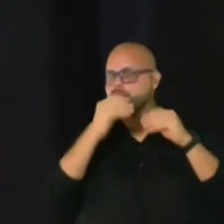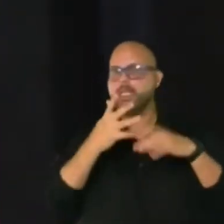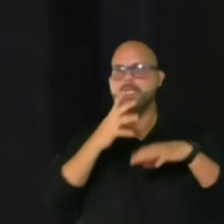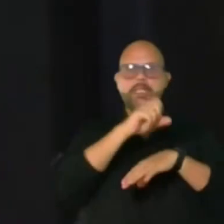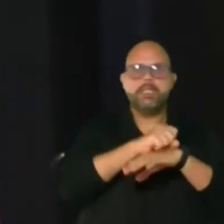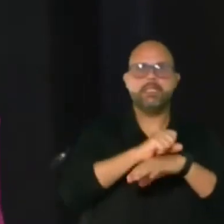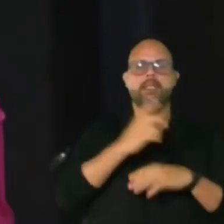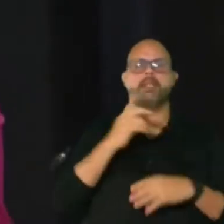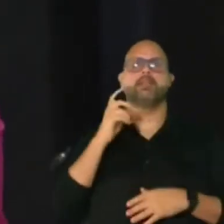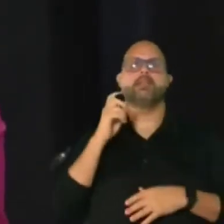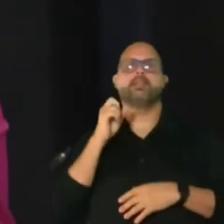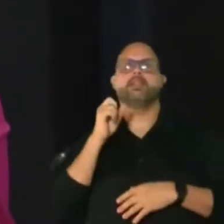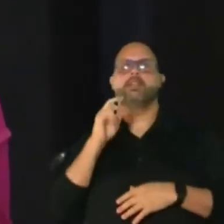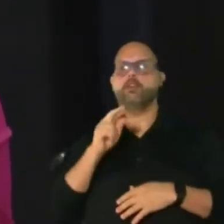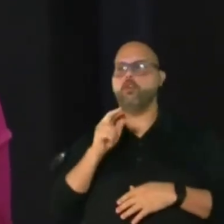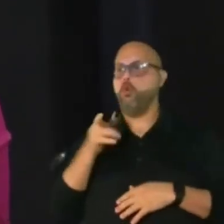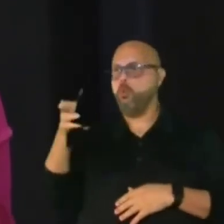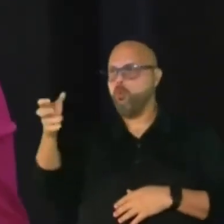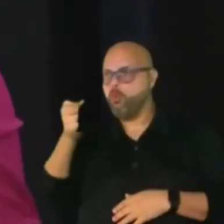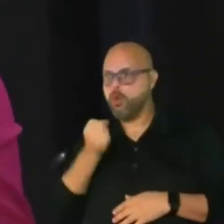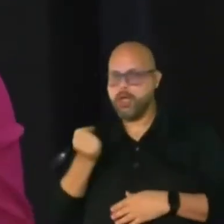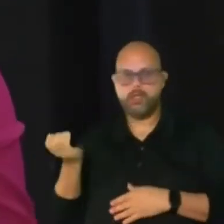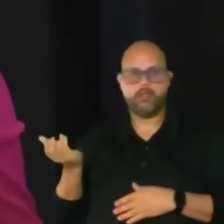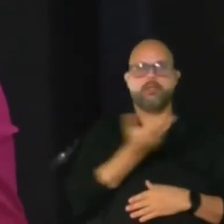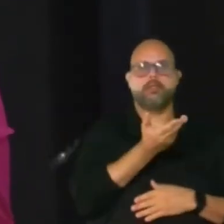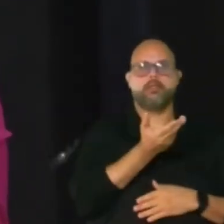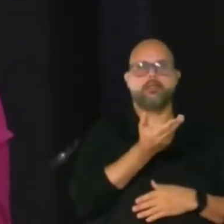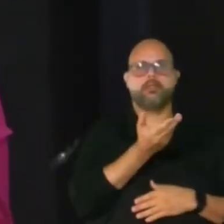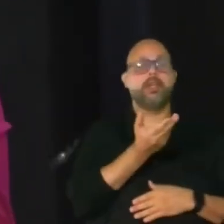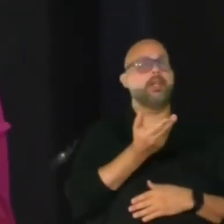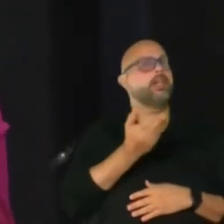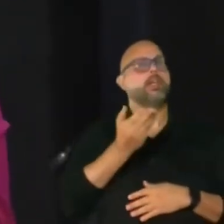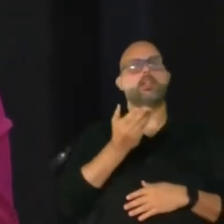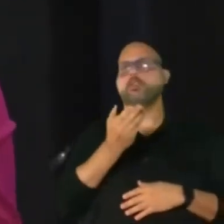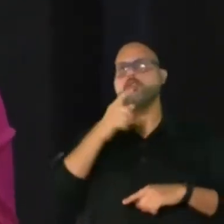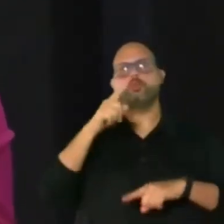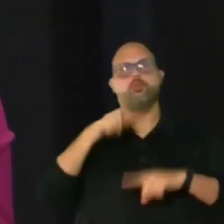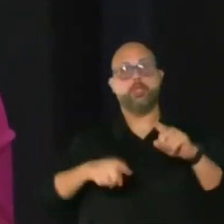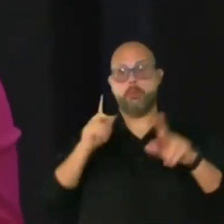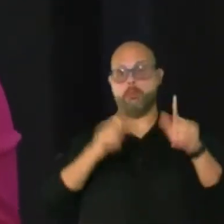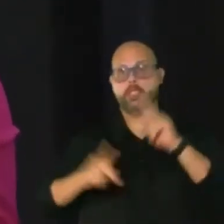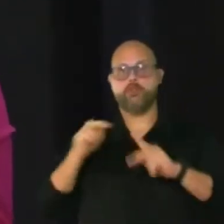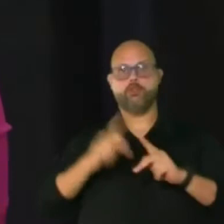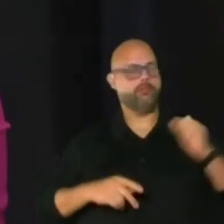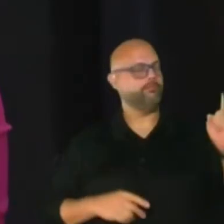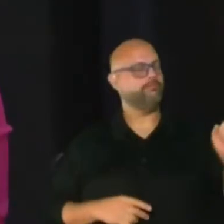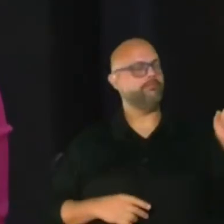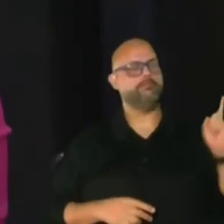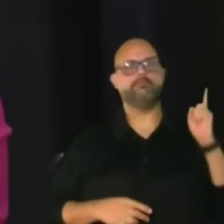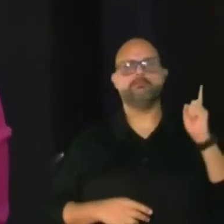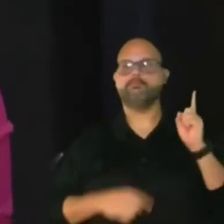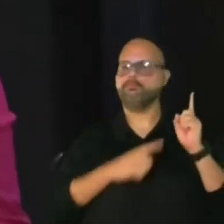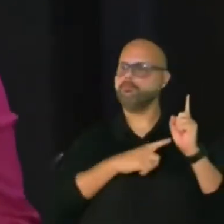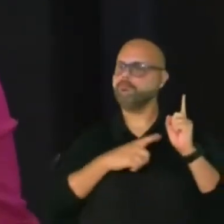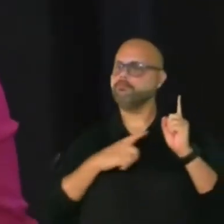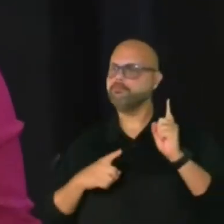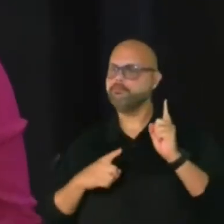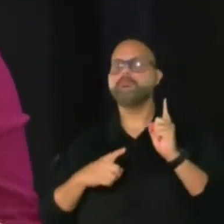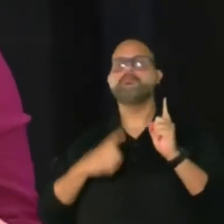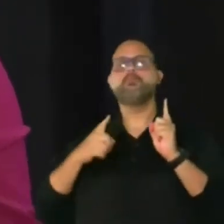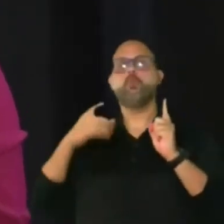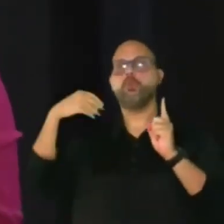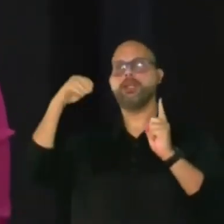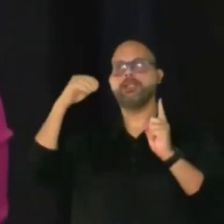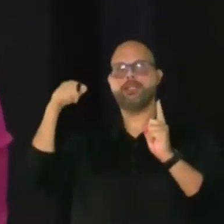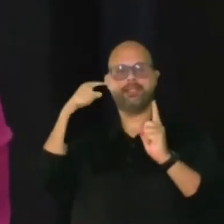en los restaurantes, no se permite que las personas que vengan a buscar sus alimentos o en las tiendas al detalle esperen